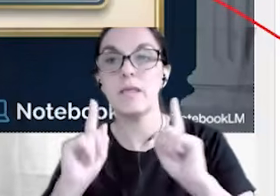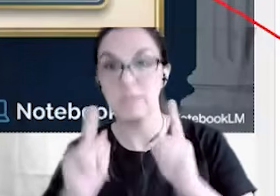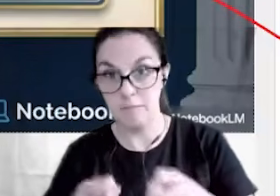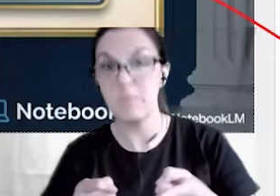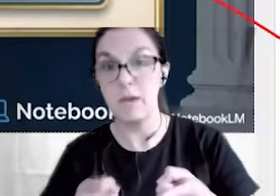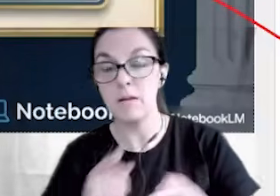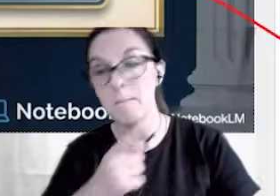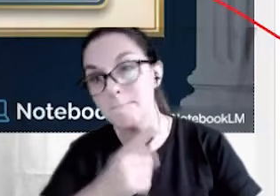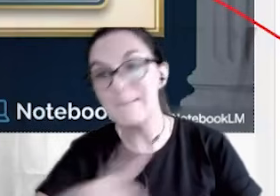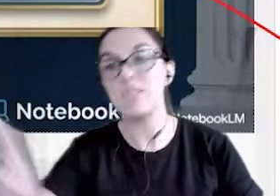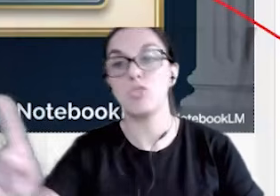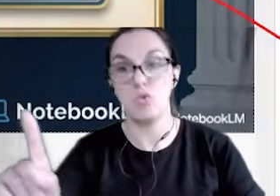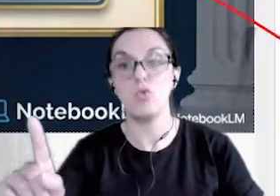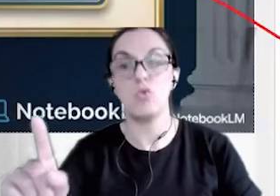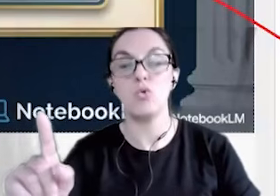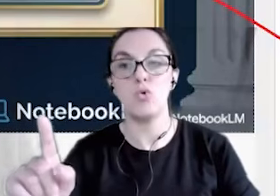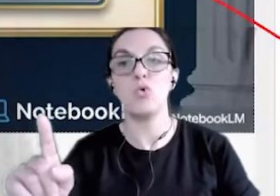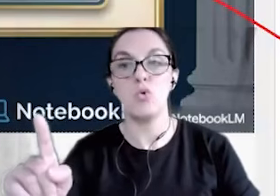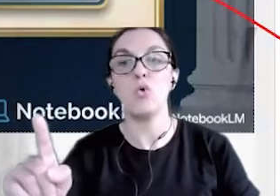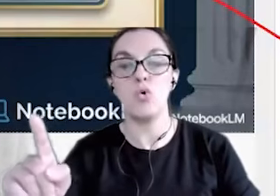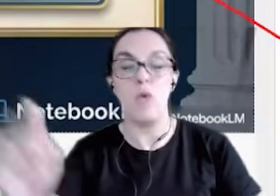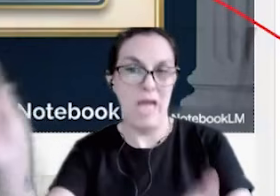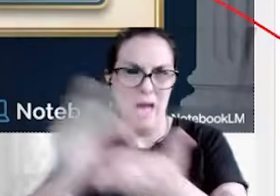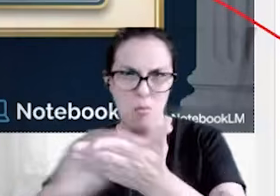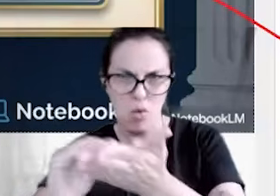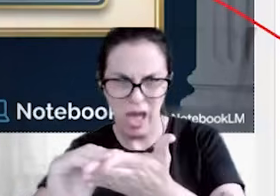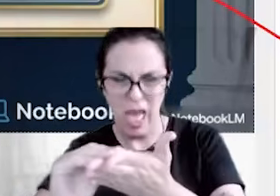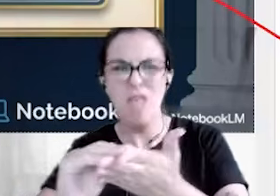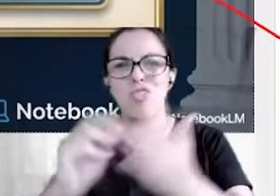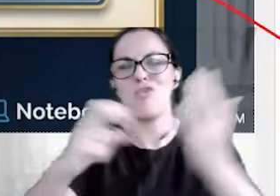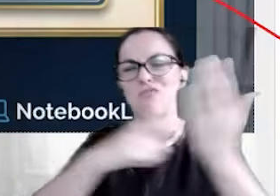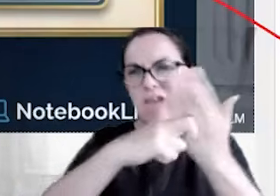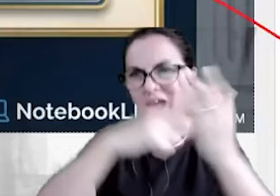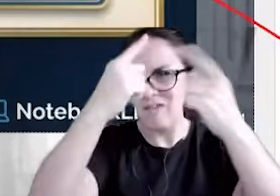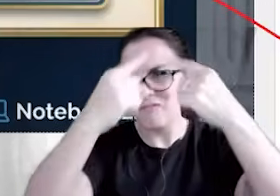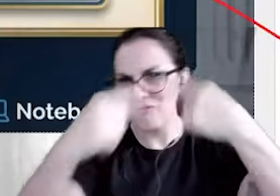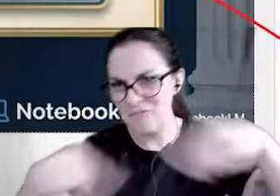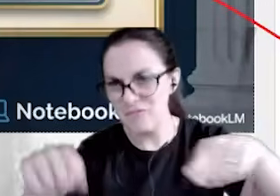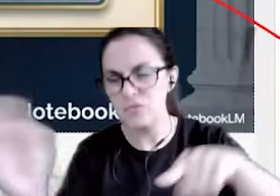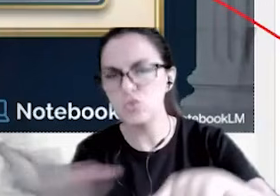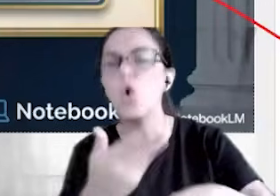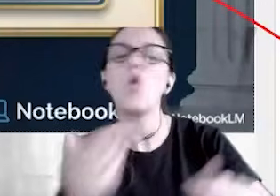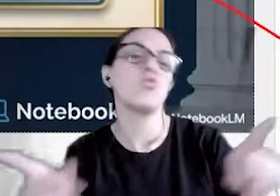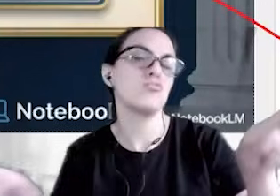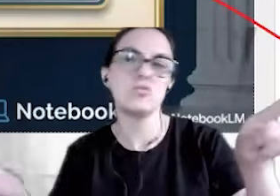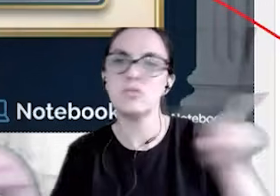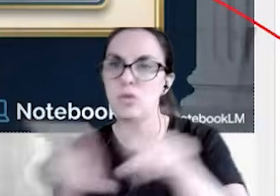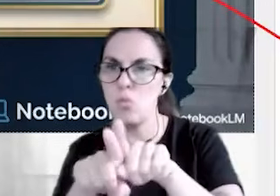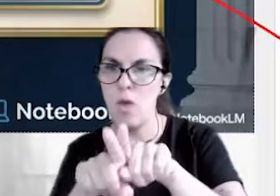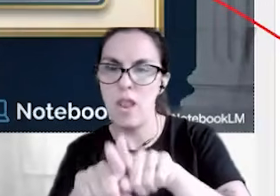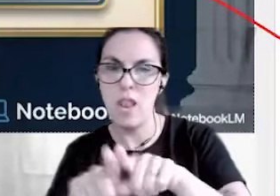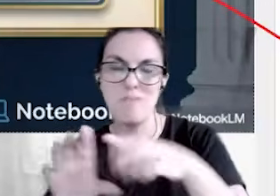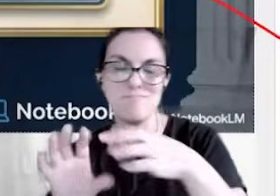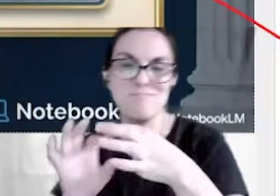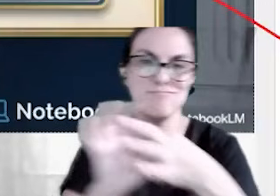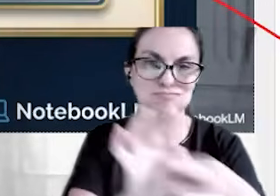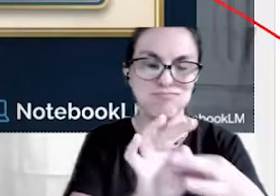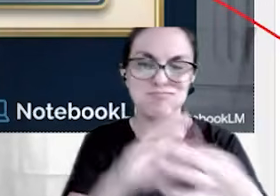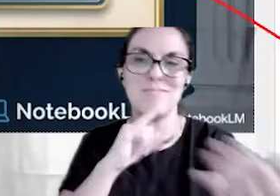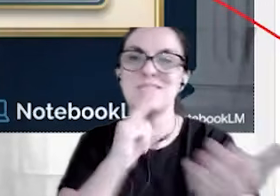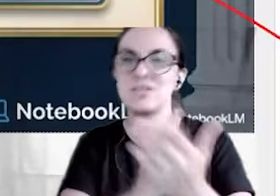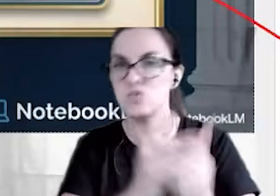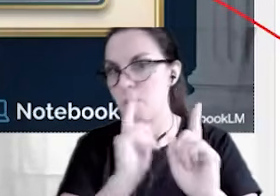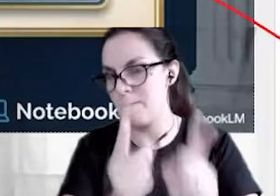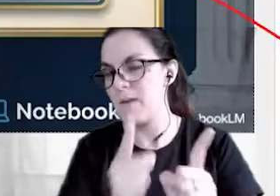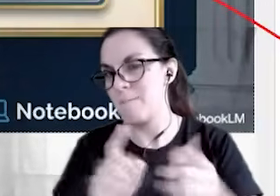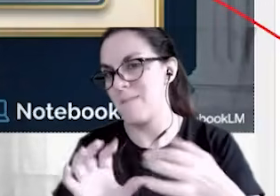y el resto de los abogados que se alineen respecto de este fallo. Y esta es